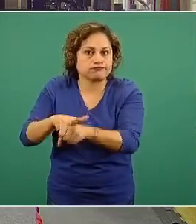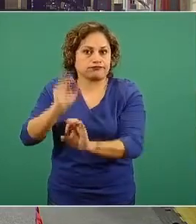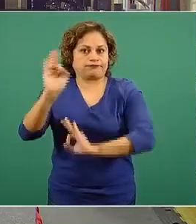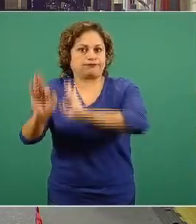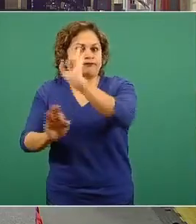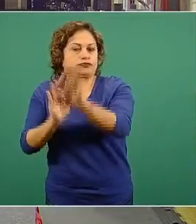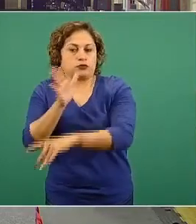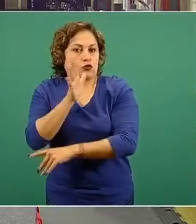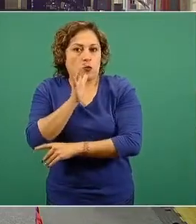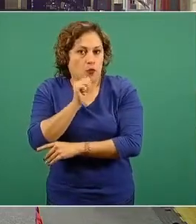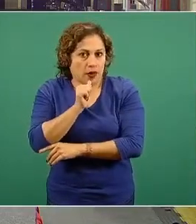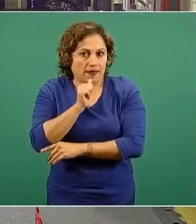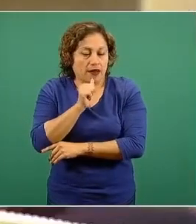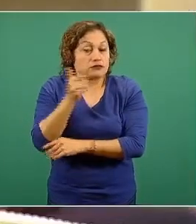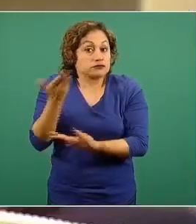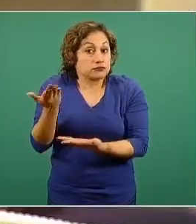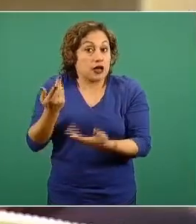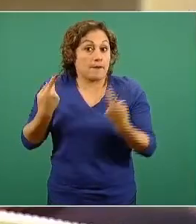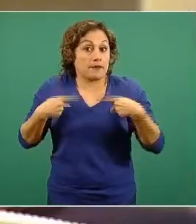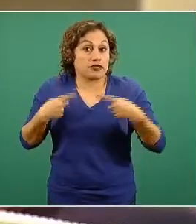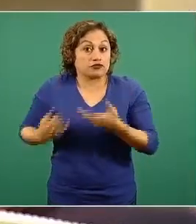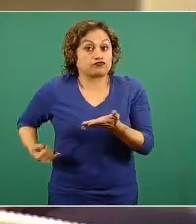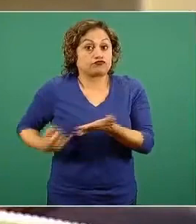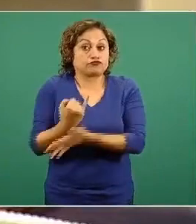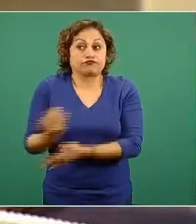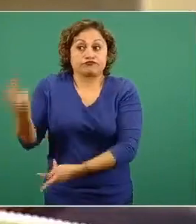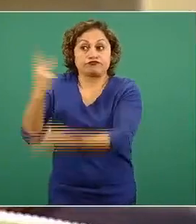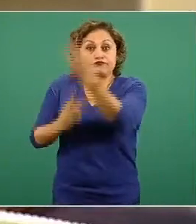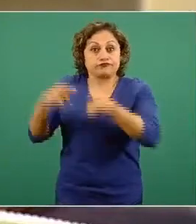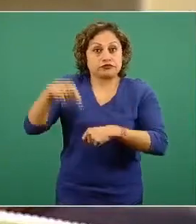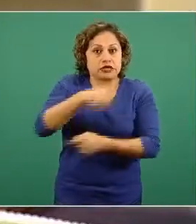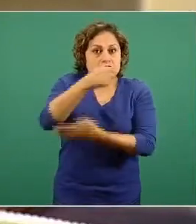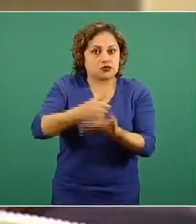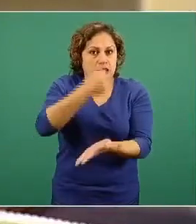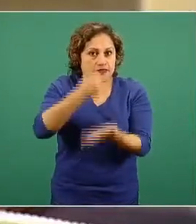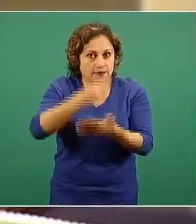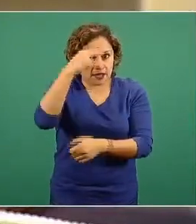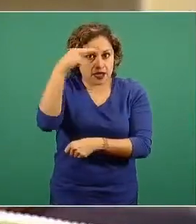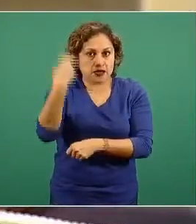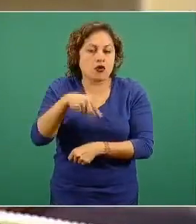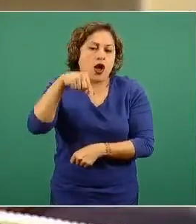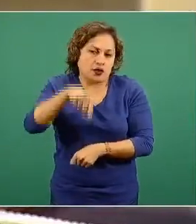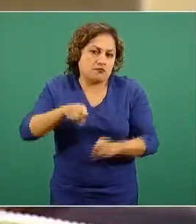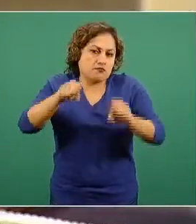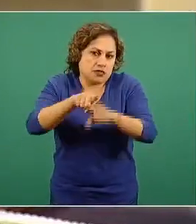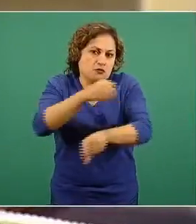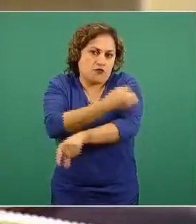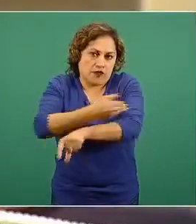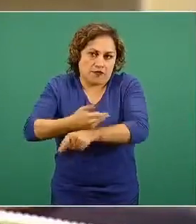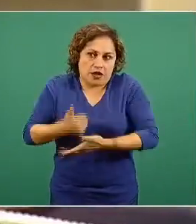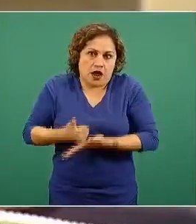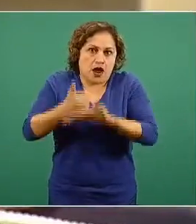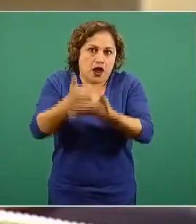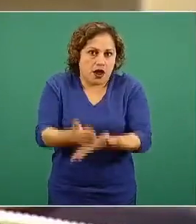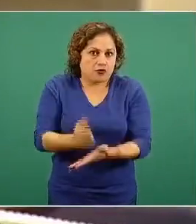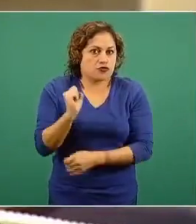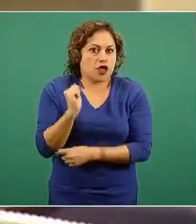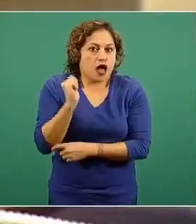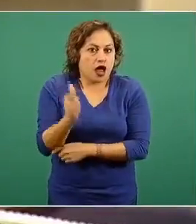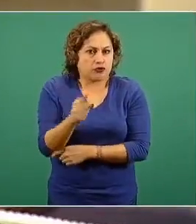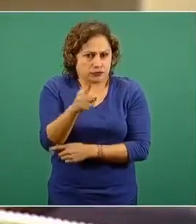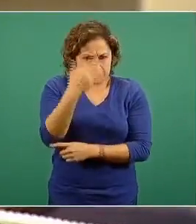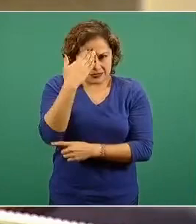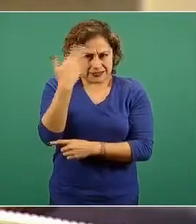se debe y se vienen aquí a la Ciudad de México porque pues, obviamente tienen aquí familiares y les pueden echar, en este caso, el apoyo,